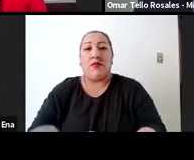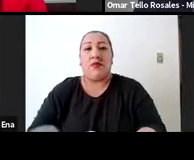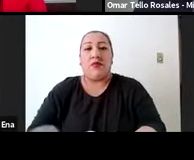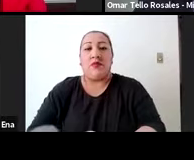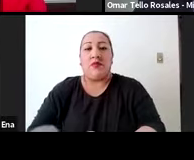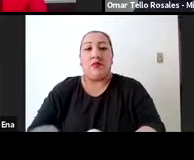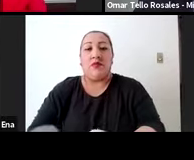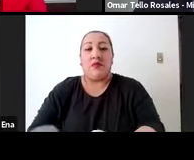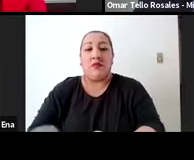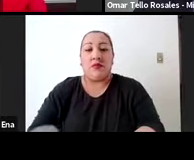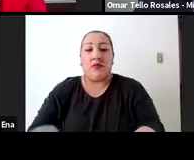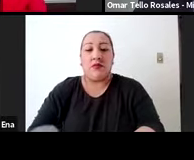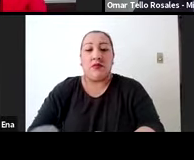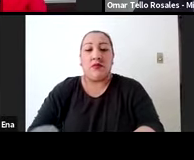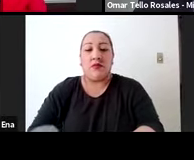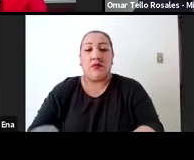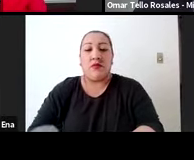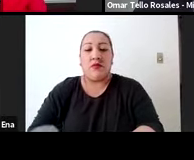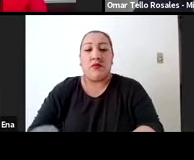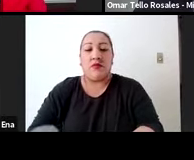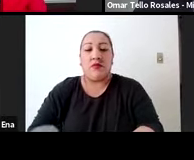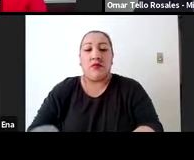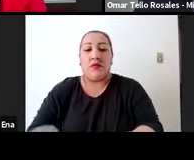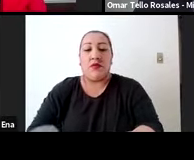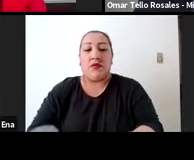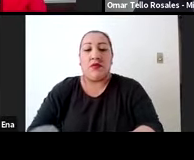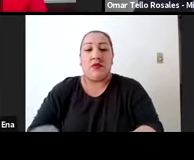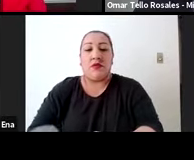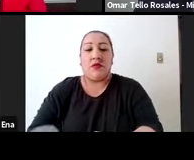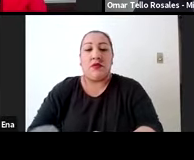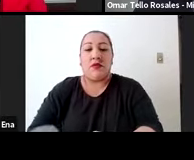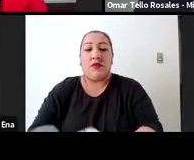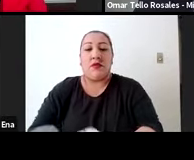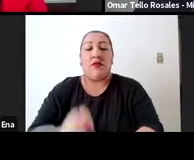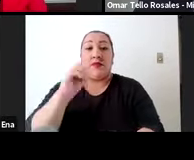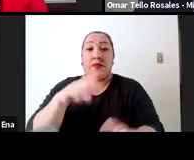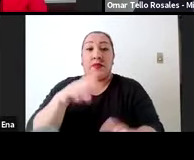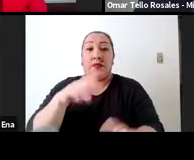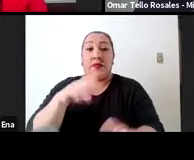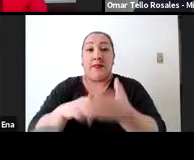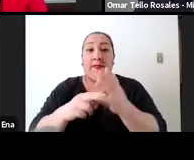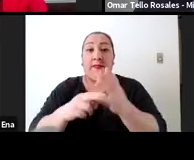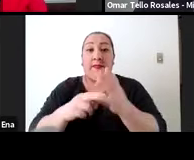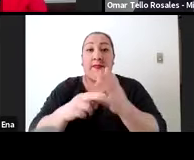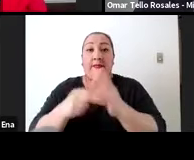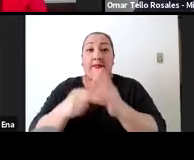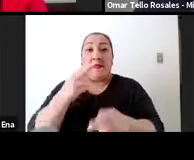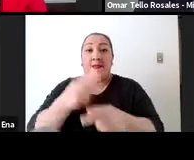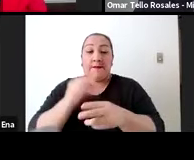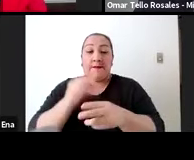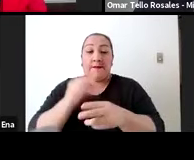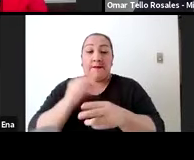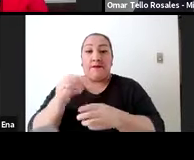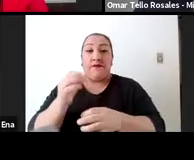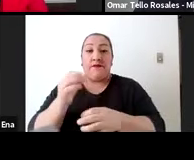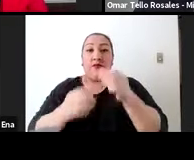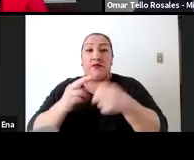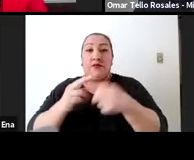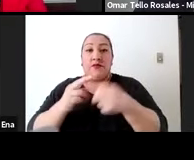una actuación del Ministerio Público, y es más, si es nombrado por el Jurado Nacional de Elecciones, quien lo retira es el Jurado Nacional de